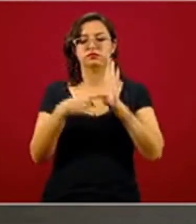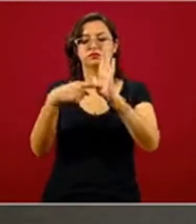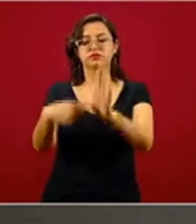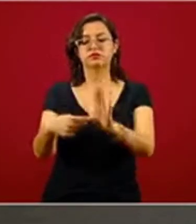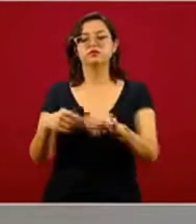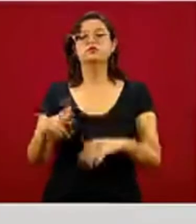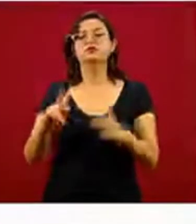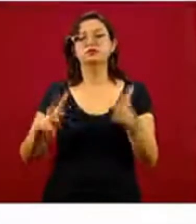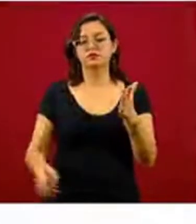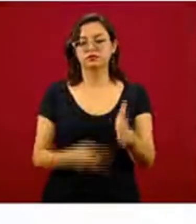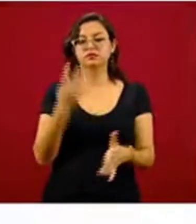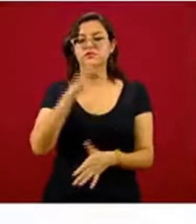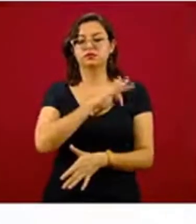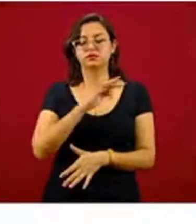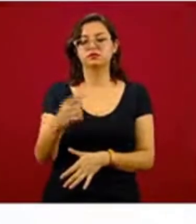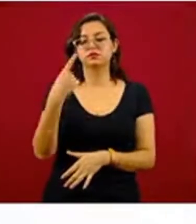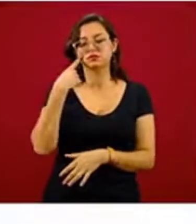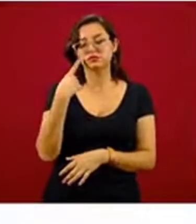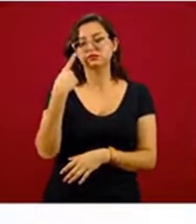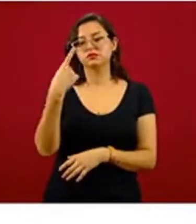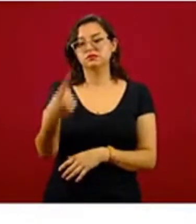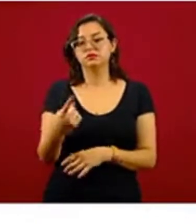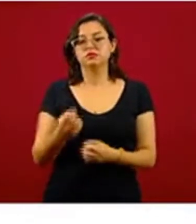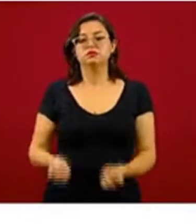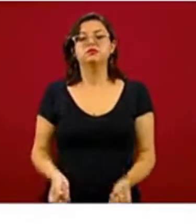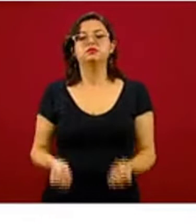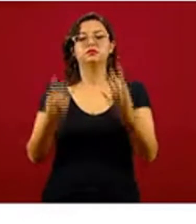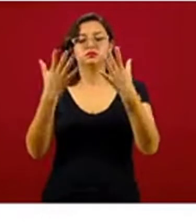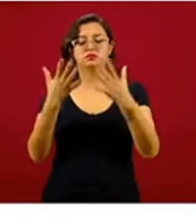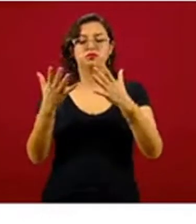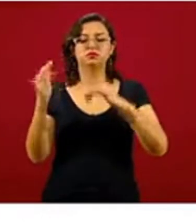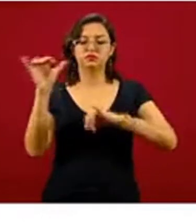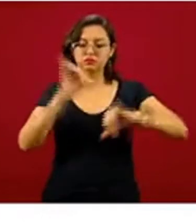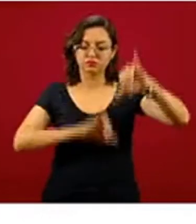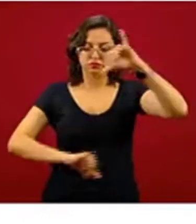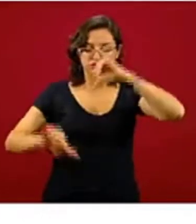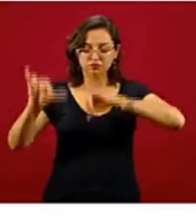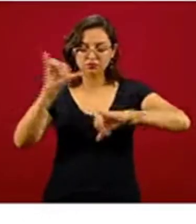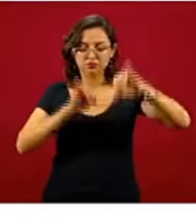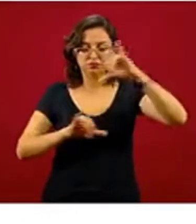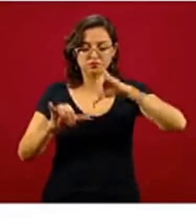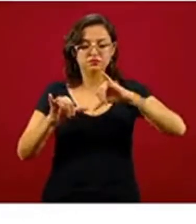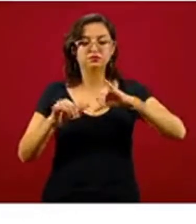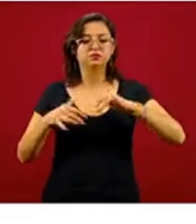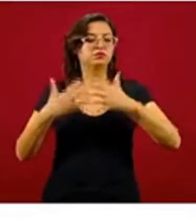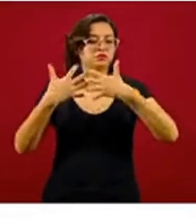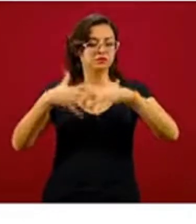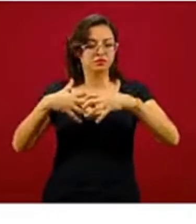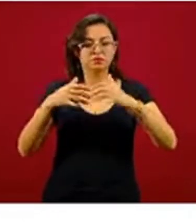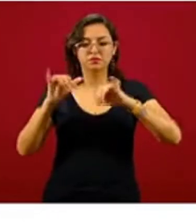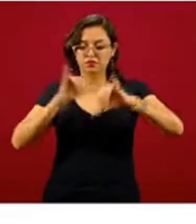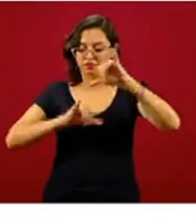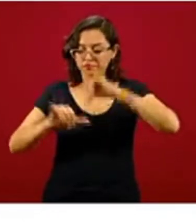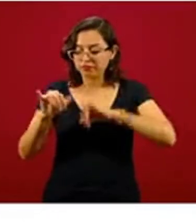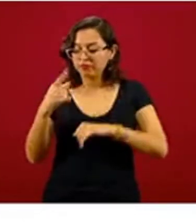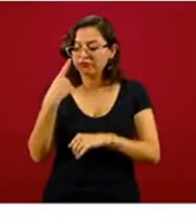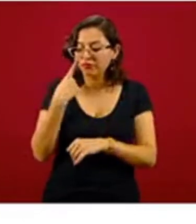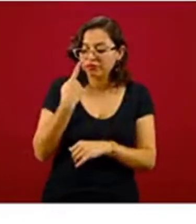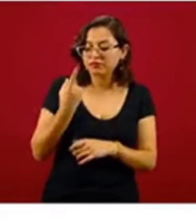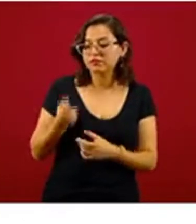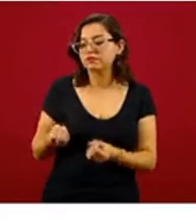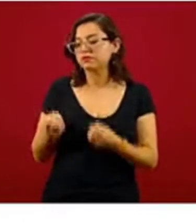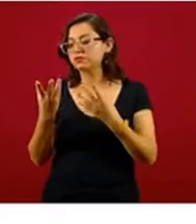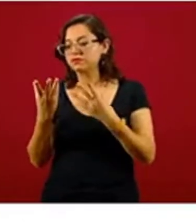ver nuestra curva de muestras realizadas o muestras que han sido procesadas. Vemos cómo este